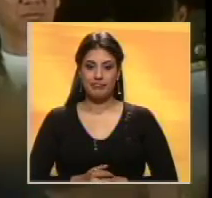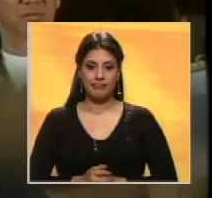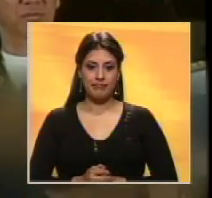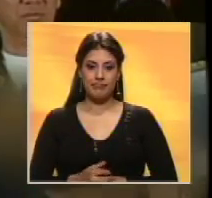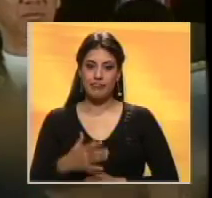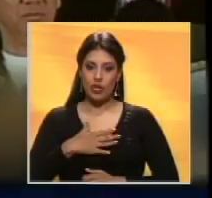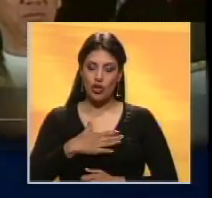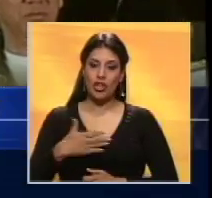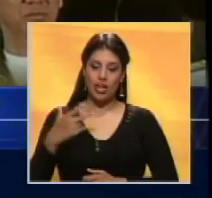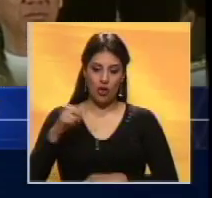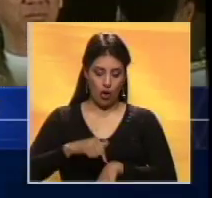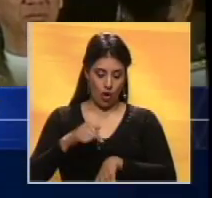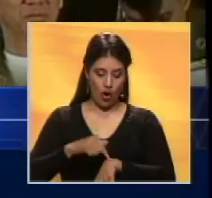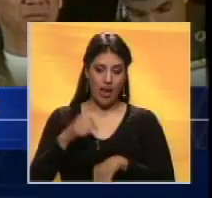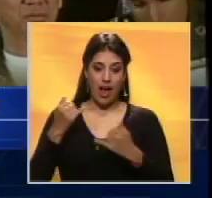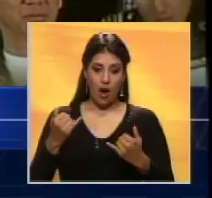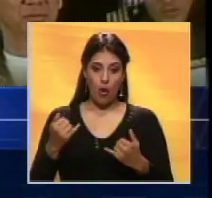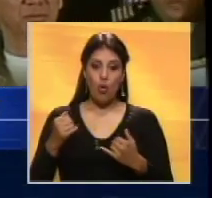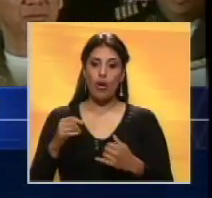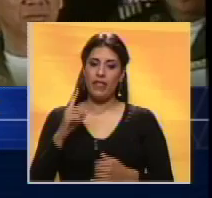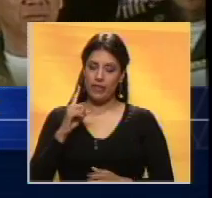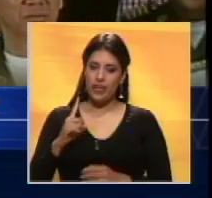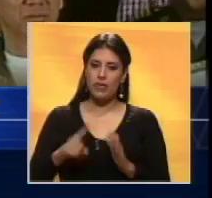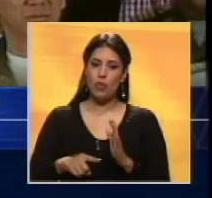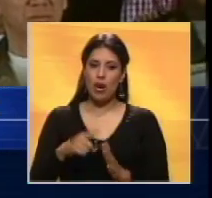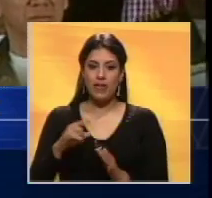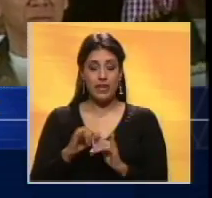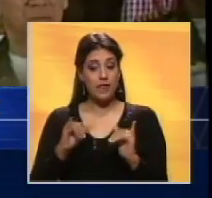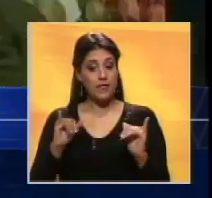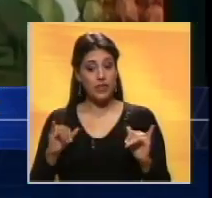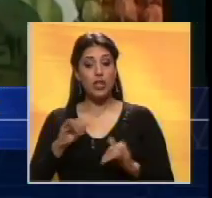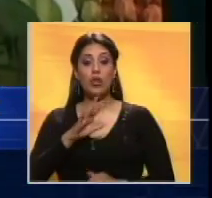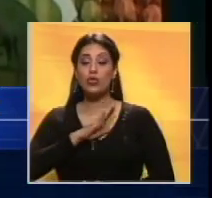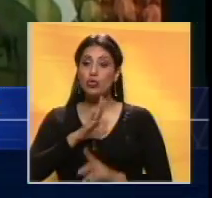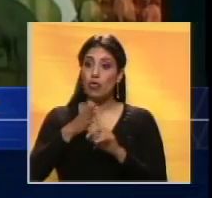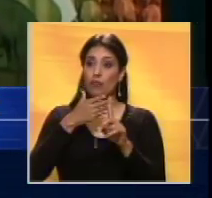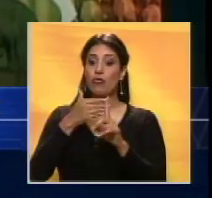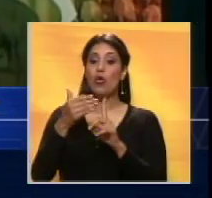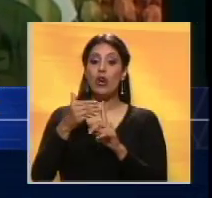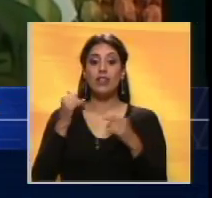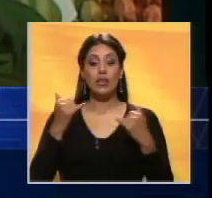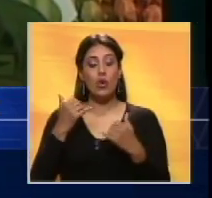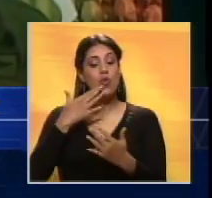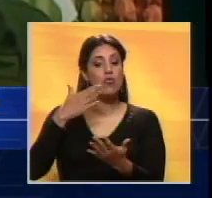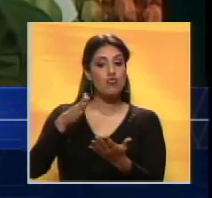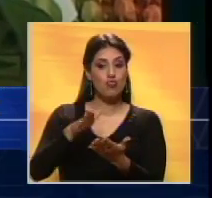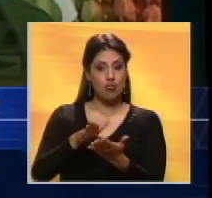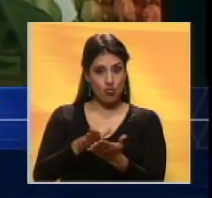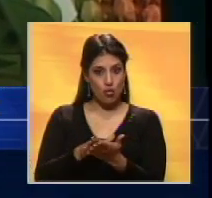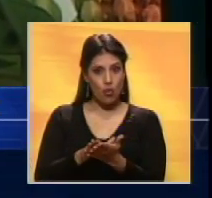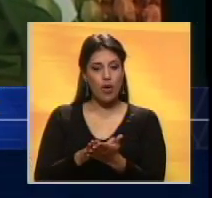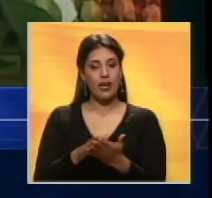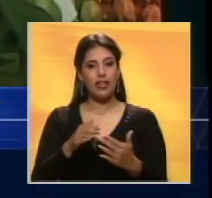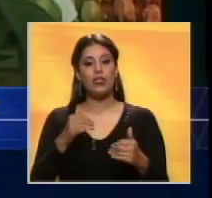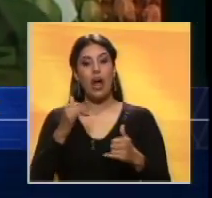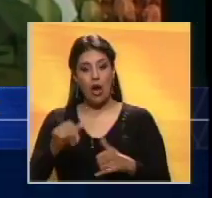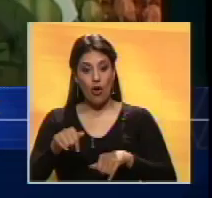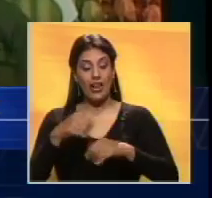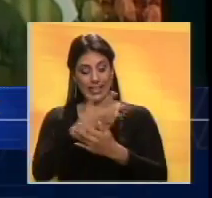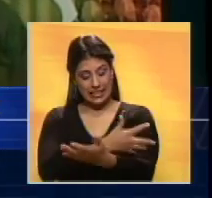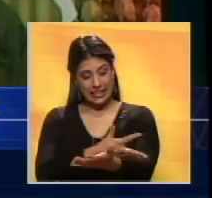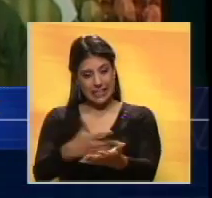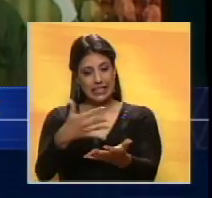Yo creo que es hora definitivamente de terminar con tanta violencia, con tanta muerte, con tanta